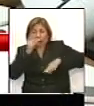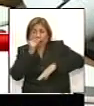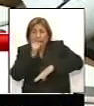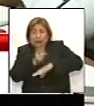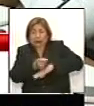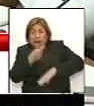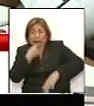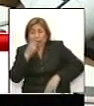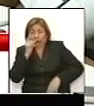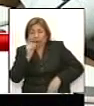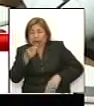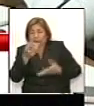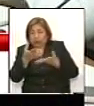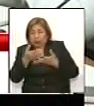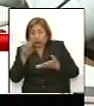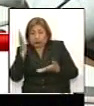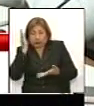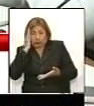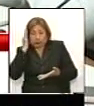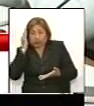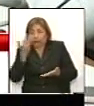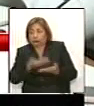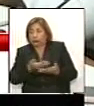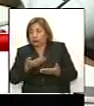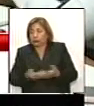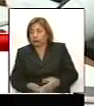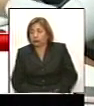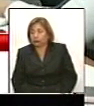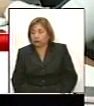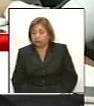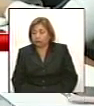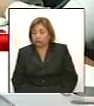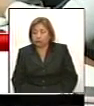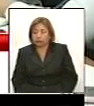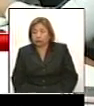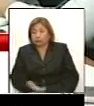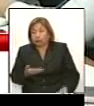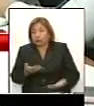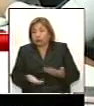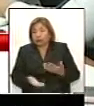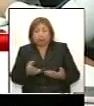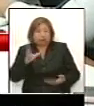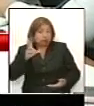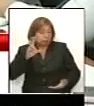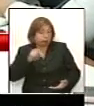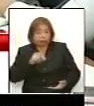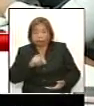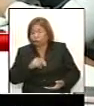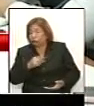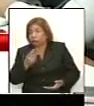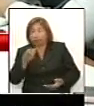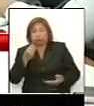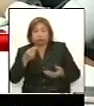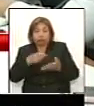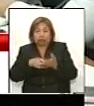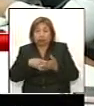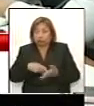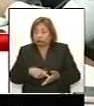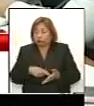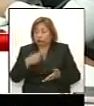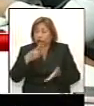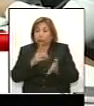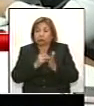y decían que querían saber de quién era, ¿no? Incluso en ese caso decimos no, porque nosotros nos regimos a un